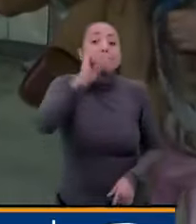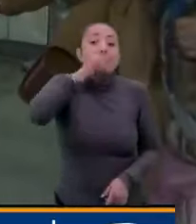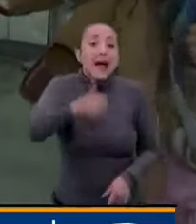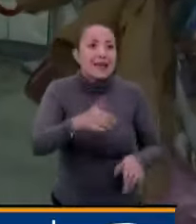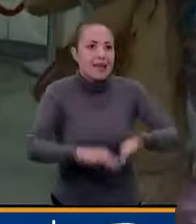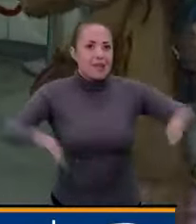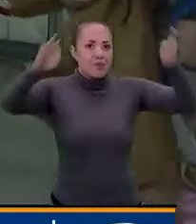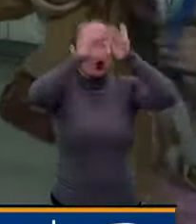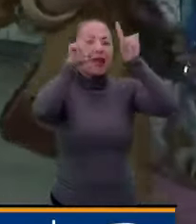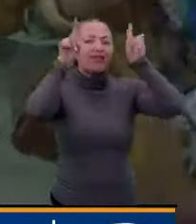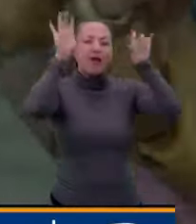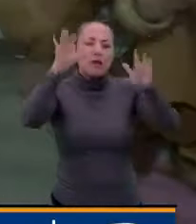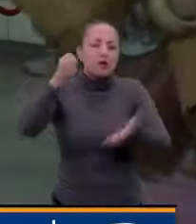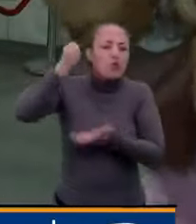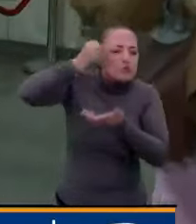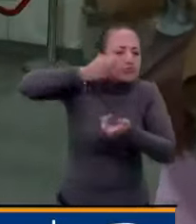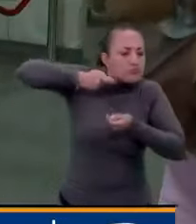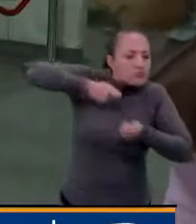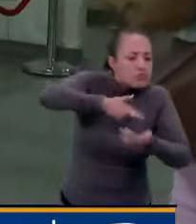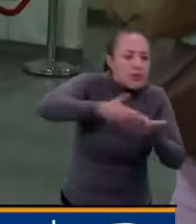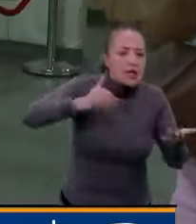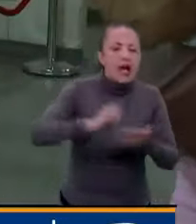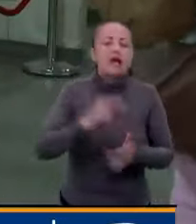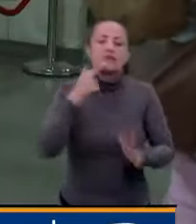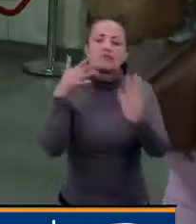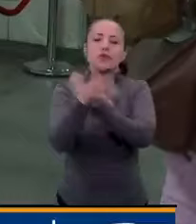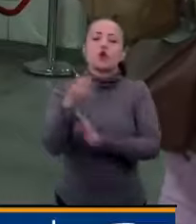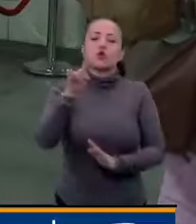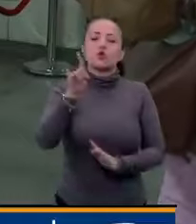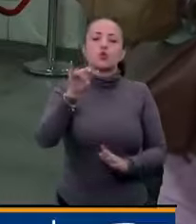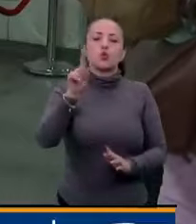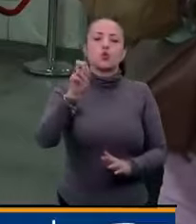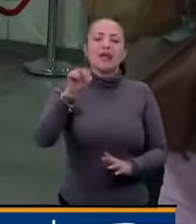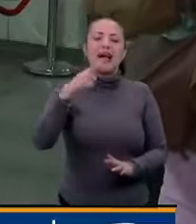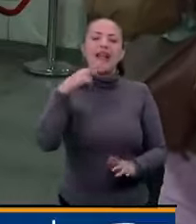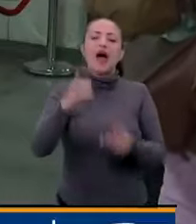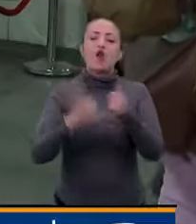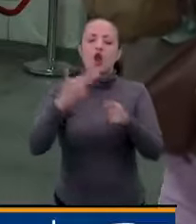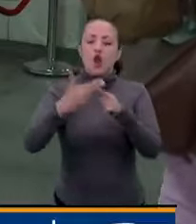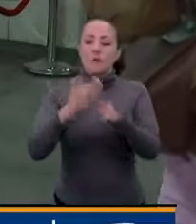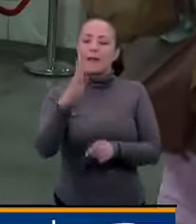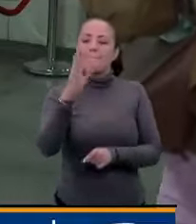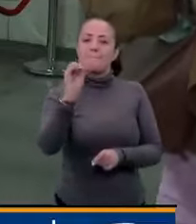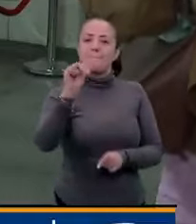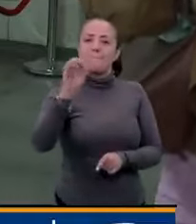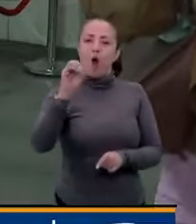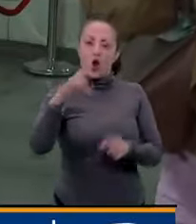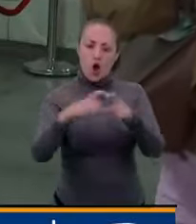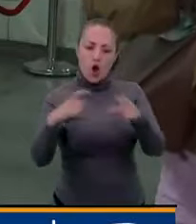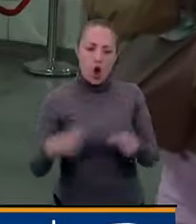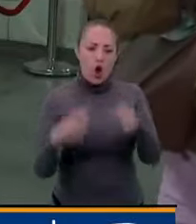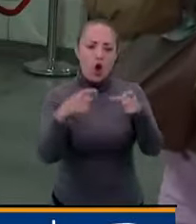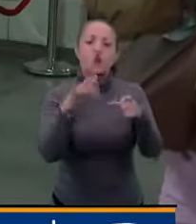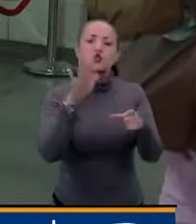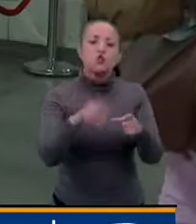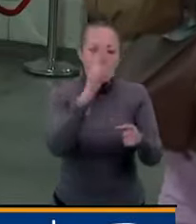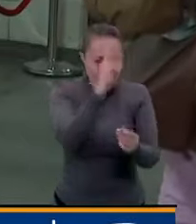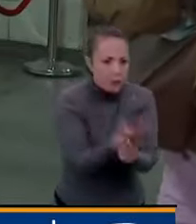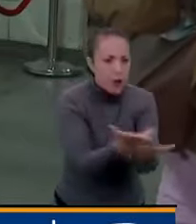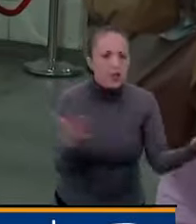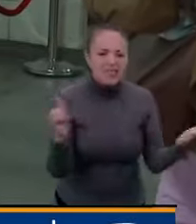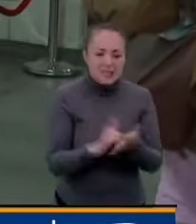el financiamiento, se va a anunciar por parte de la ministra Susana Muhammad el bono de la biodiversidad, que hace parte ya, Ana Milé, de la